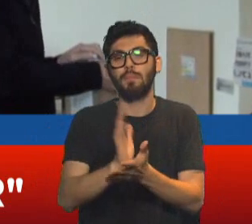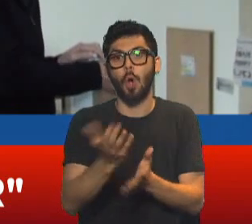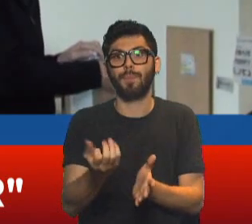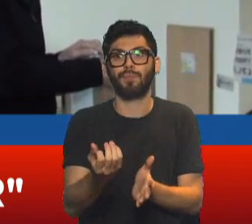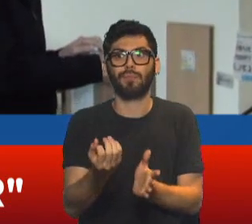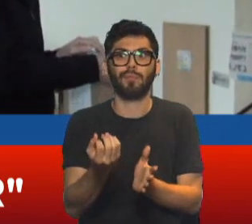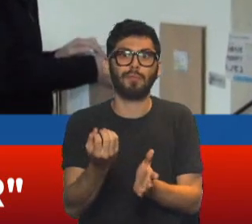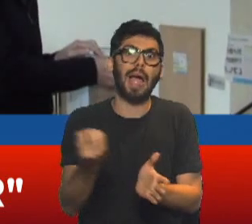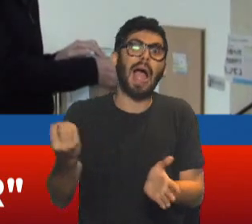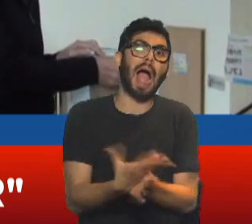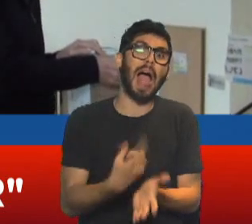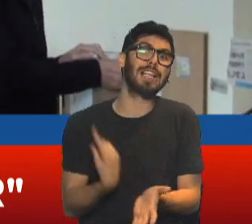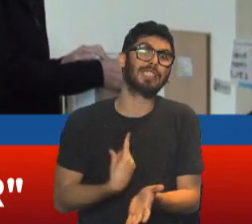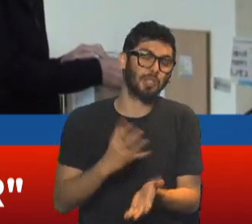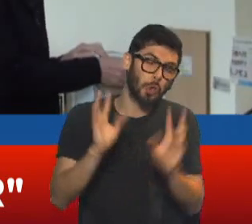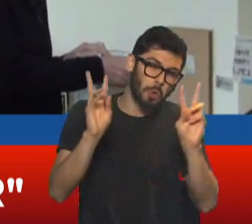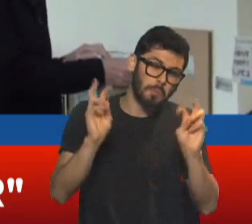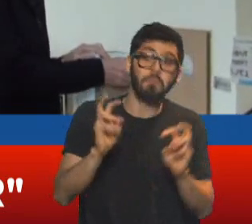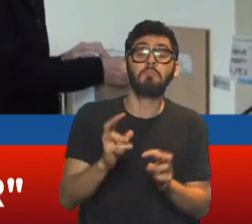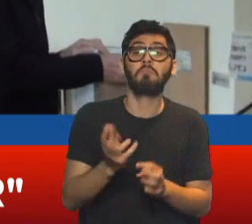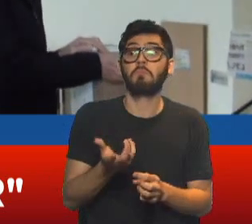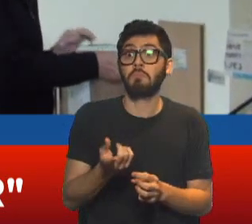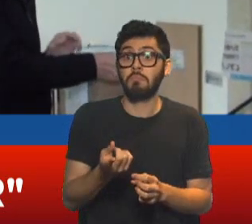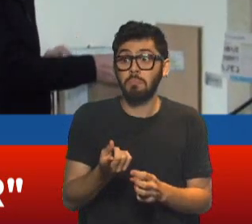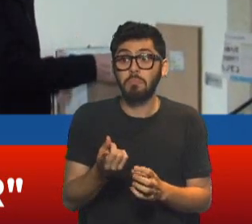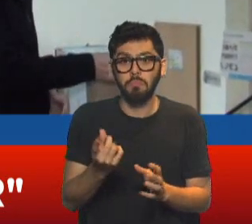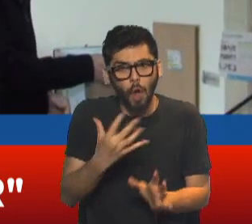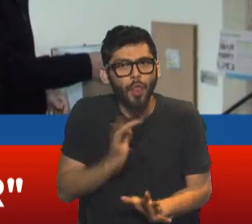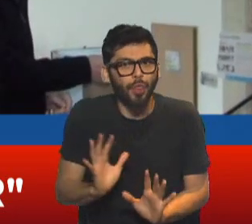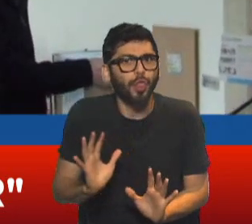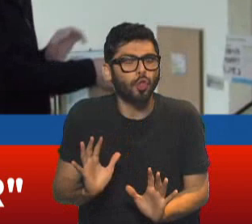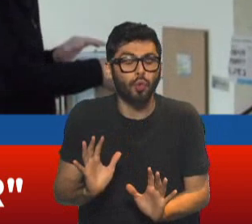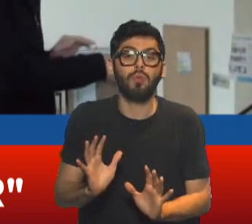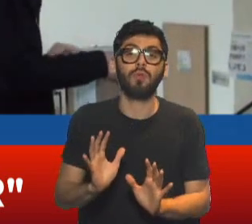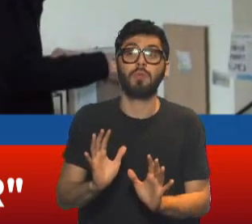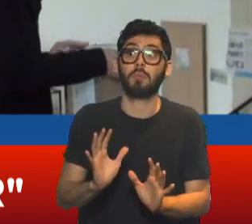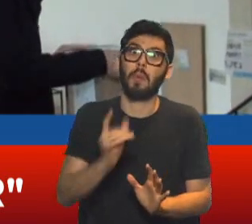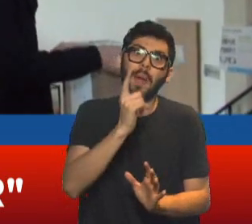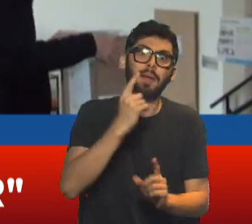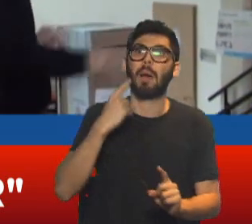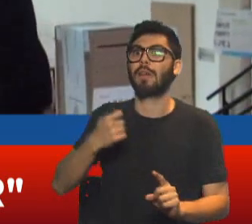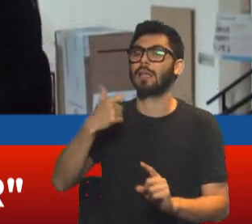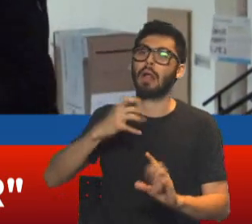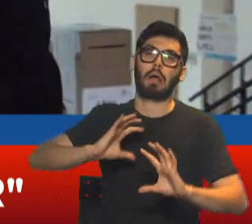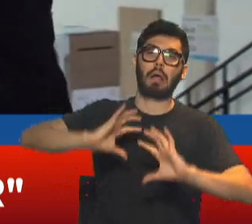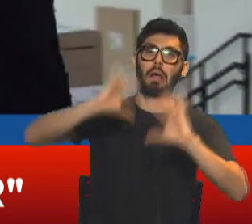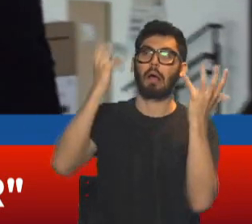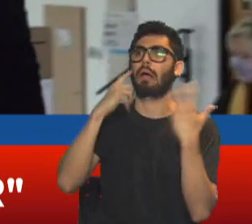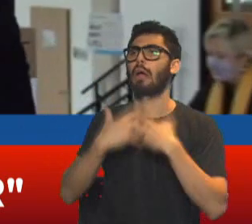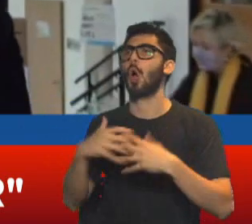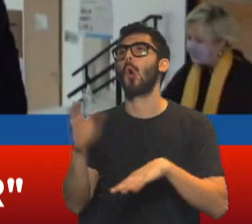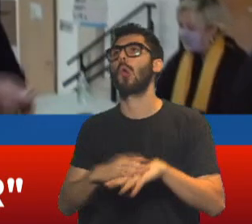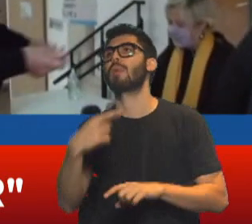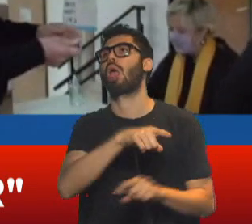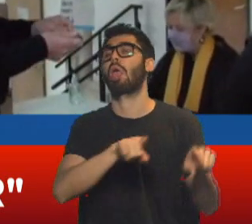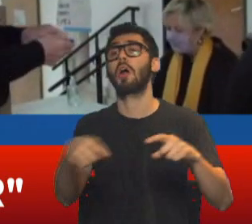la elección, y eso me parece positivo. Porque otras veces es más fácil enojarse, es más fácil hacer la catarsis, buscar el culpable.